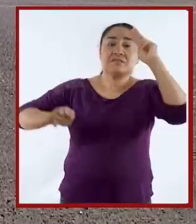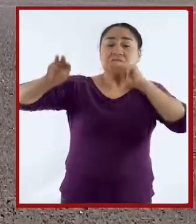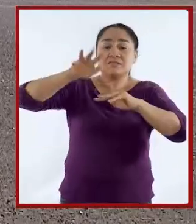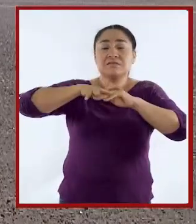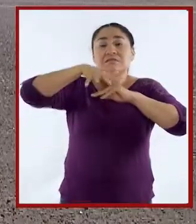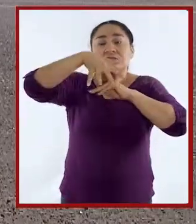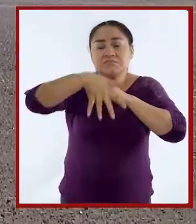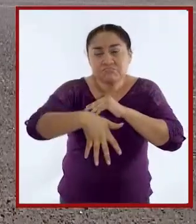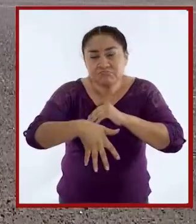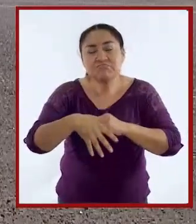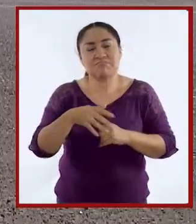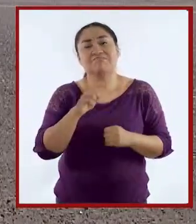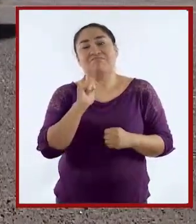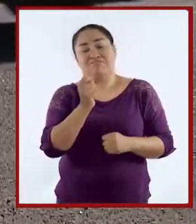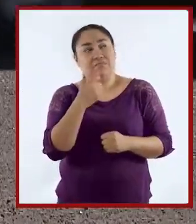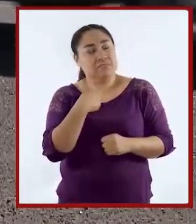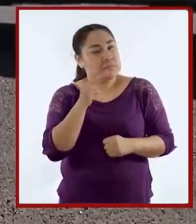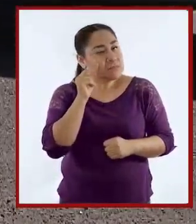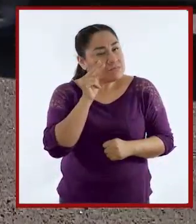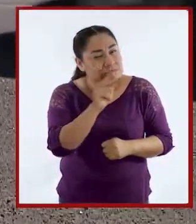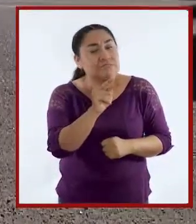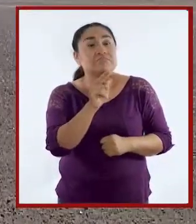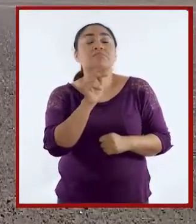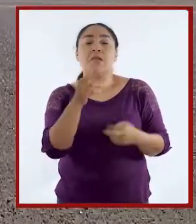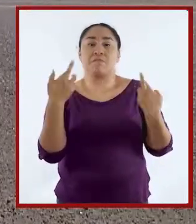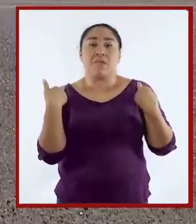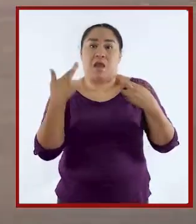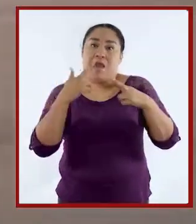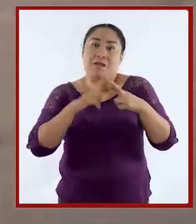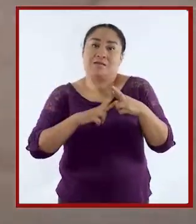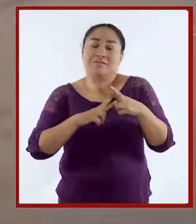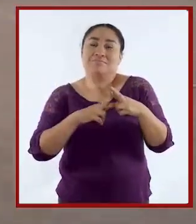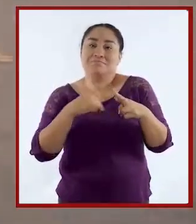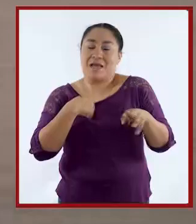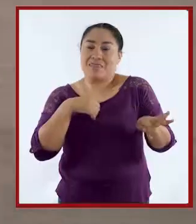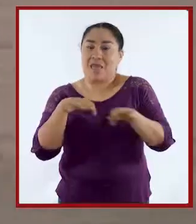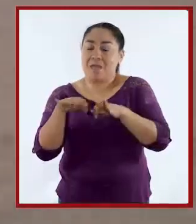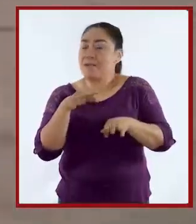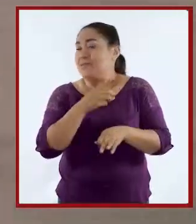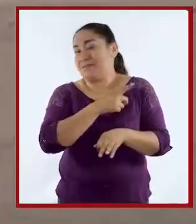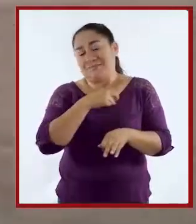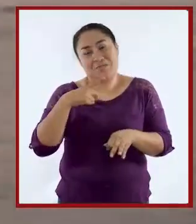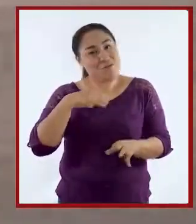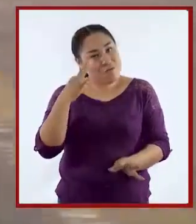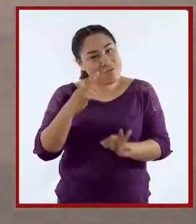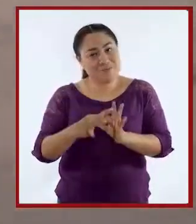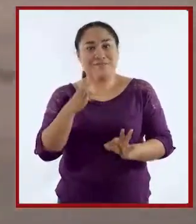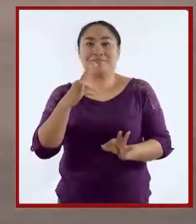barrancas, a cumplir mi misión como maestro.